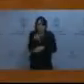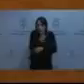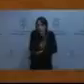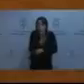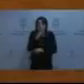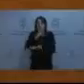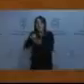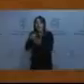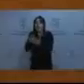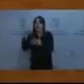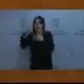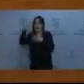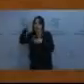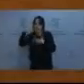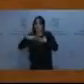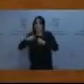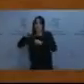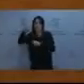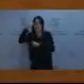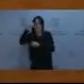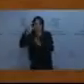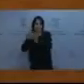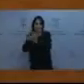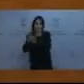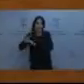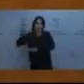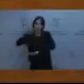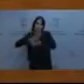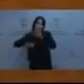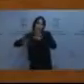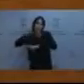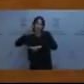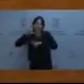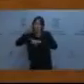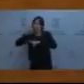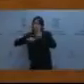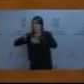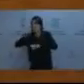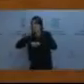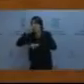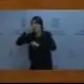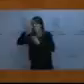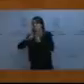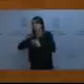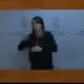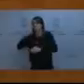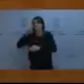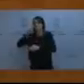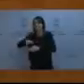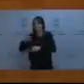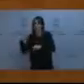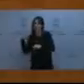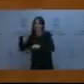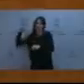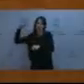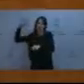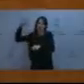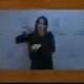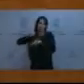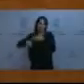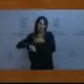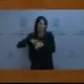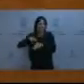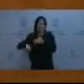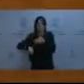de cuentas, un culebrón que empezó en 2014 y que nació viejo ya, y